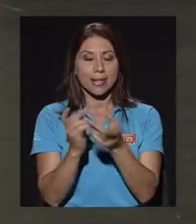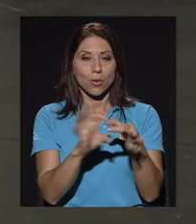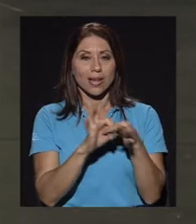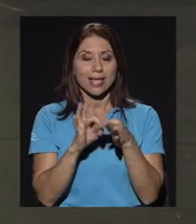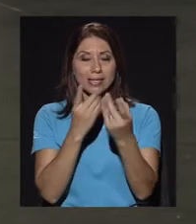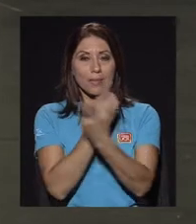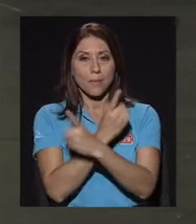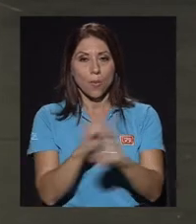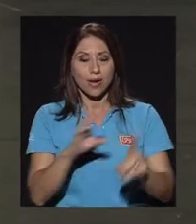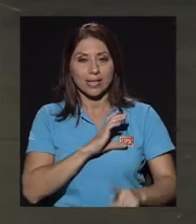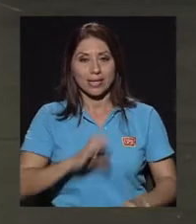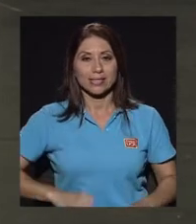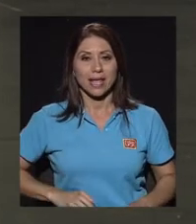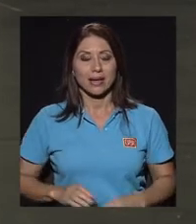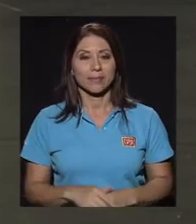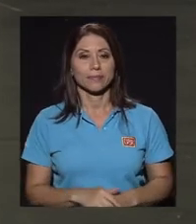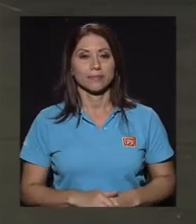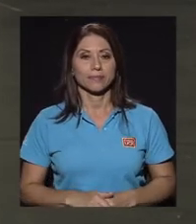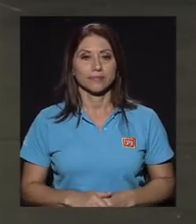Cristiana.